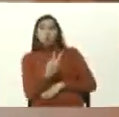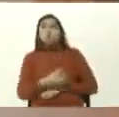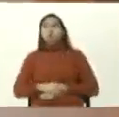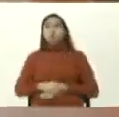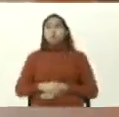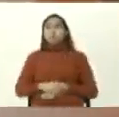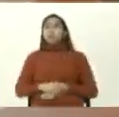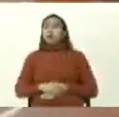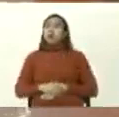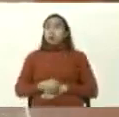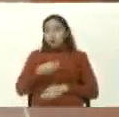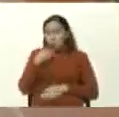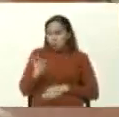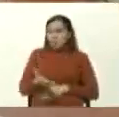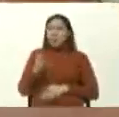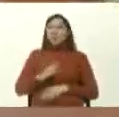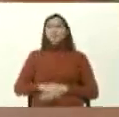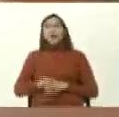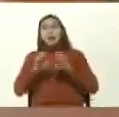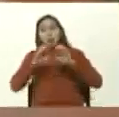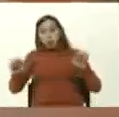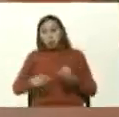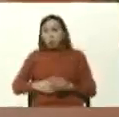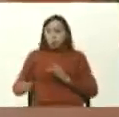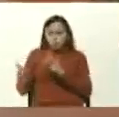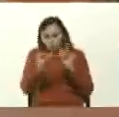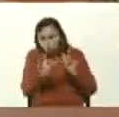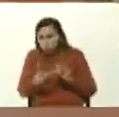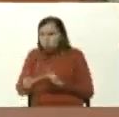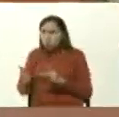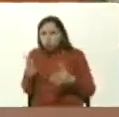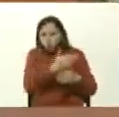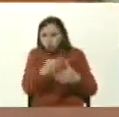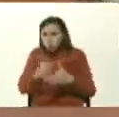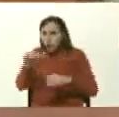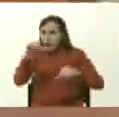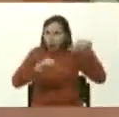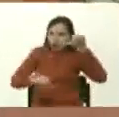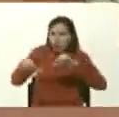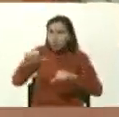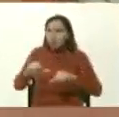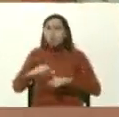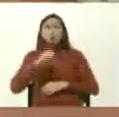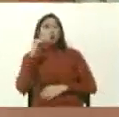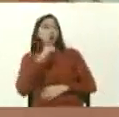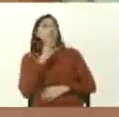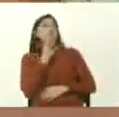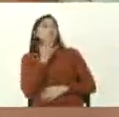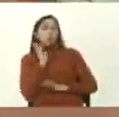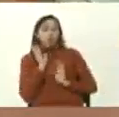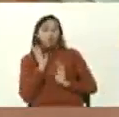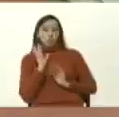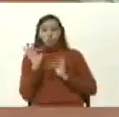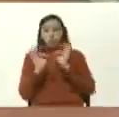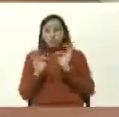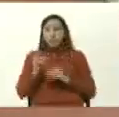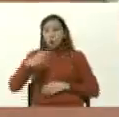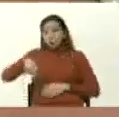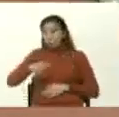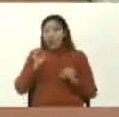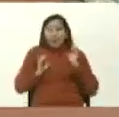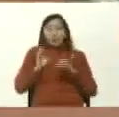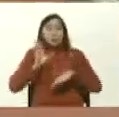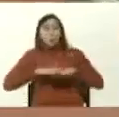2 horas académicas, muy bien. Y interactúan, ellos hacen experimentos. Sí, por ejemplo, ellos estaban muy emocionados ahorita con